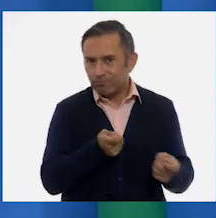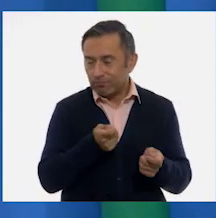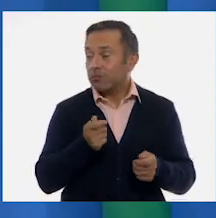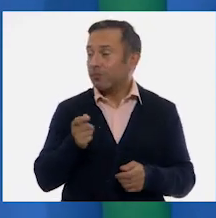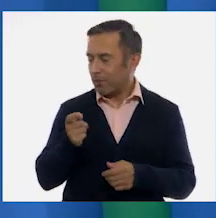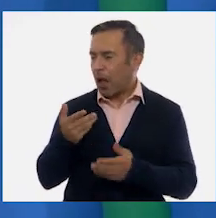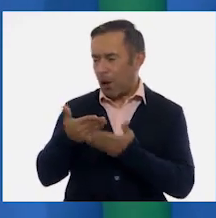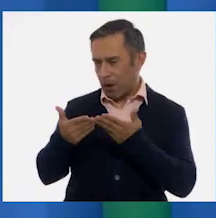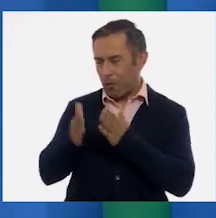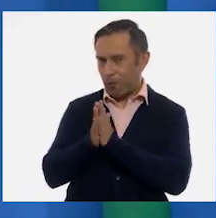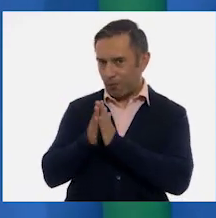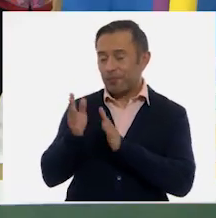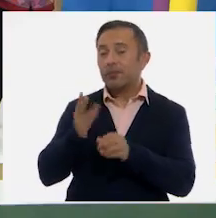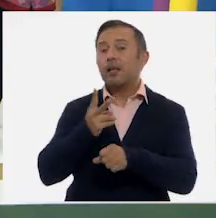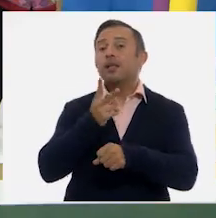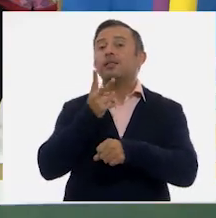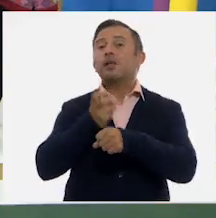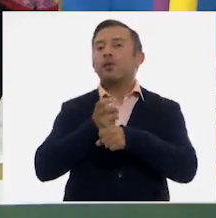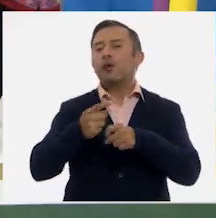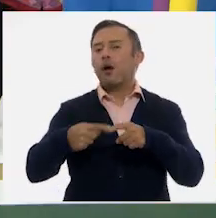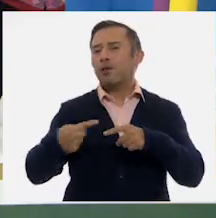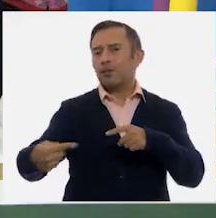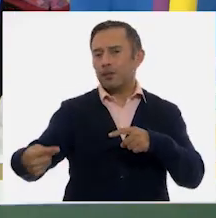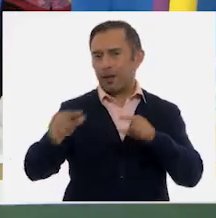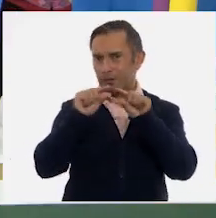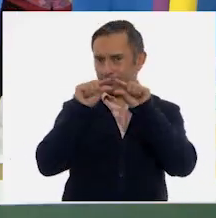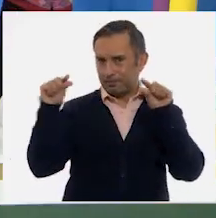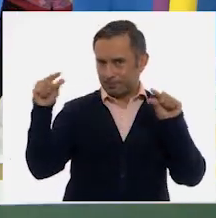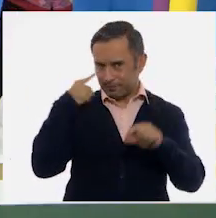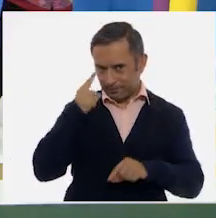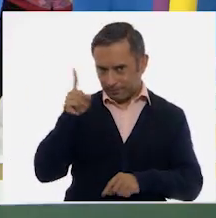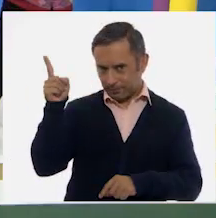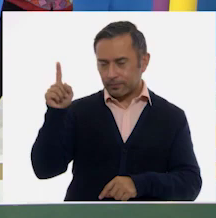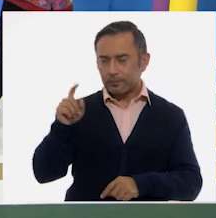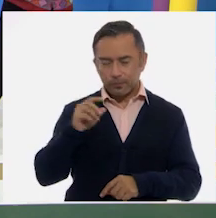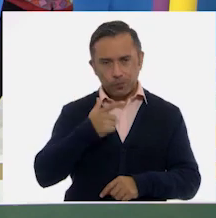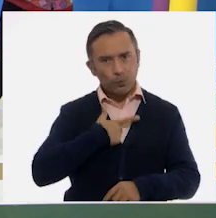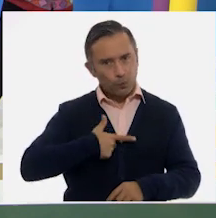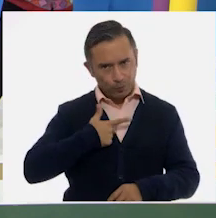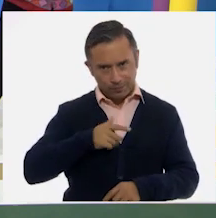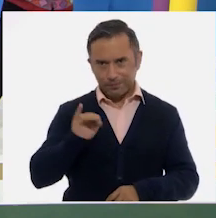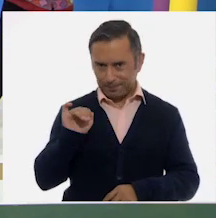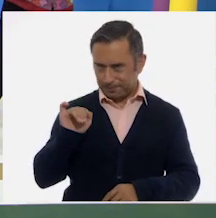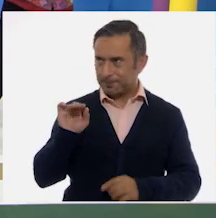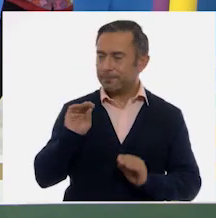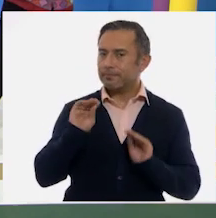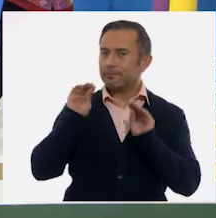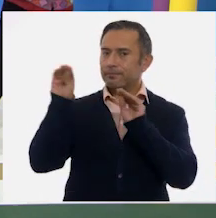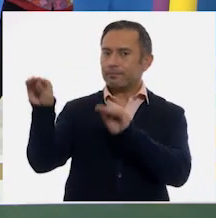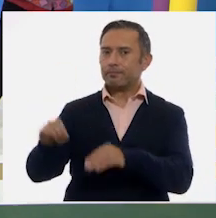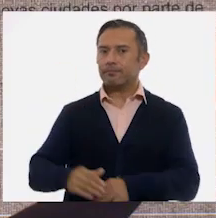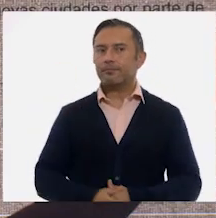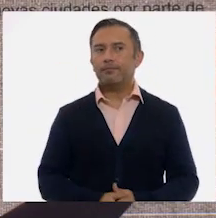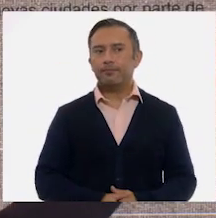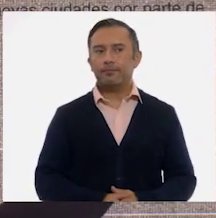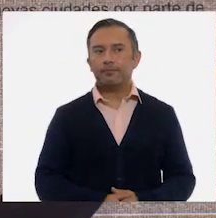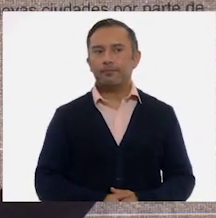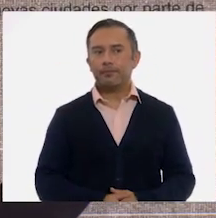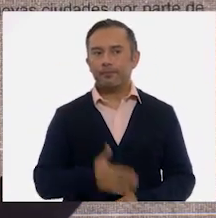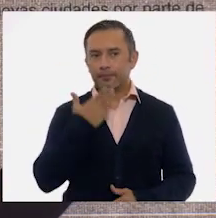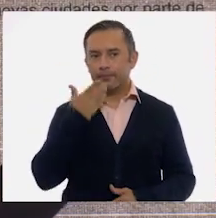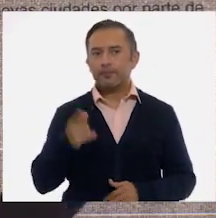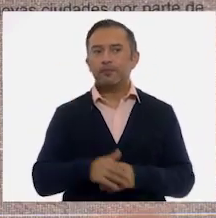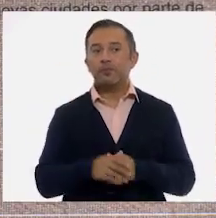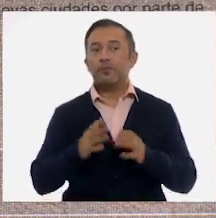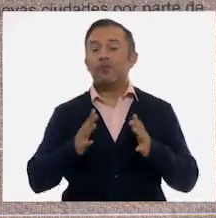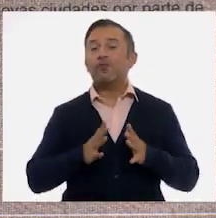en nuestra tabla. Claro que sí, maestra. Muy bien, y Aquí está, fundación de